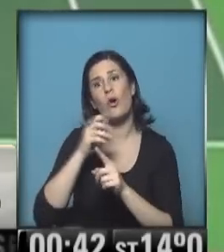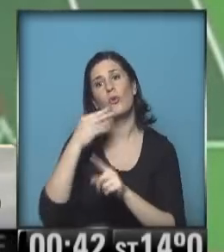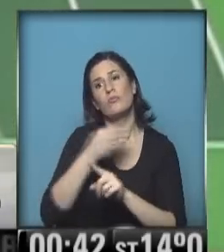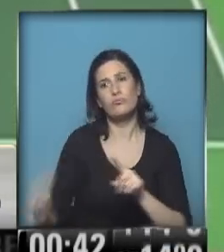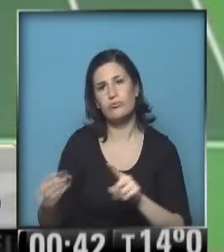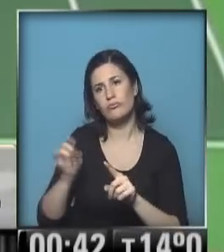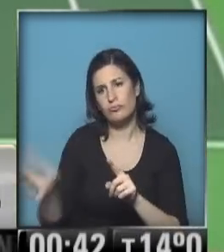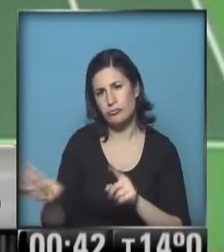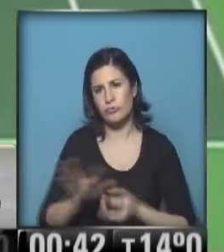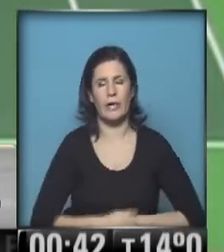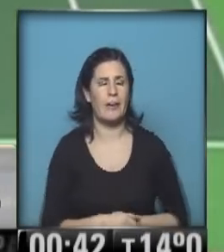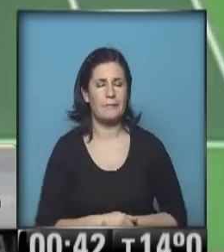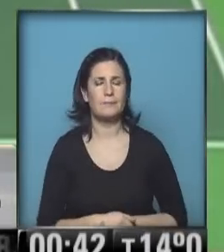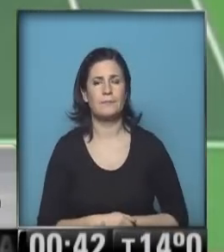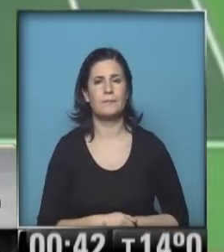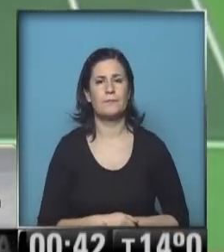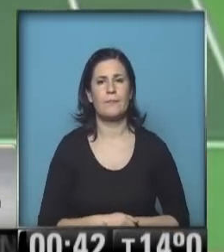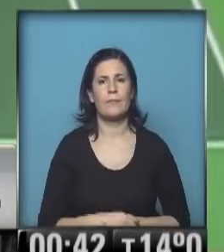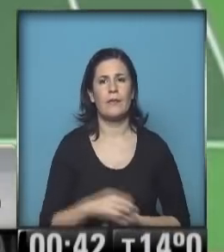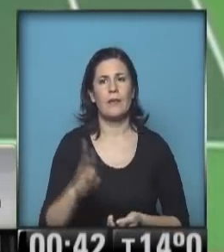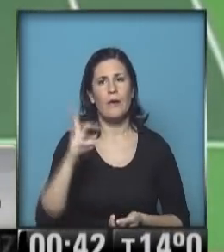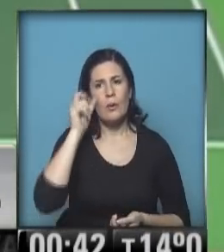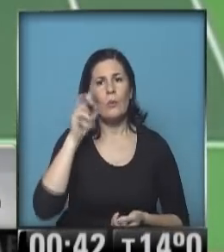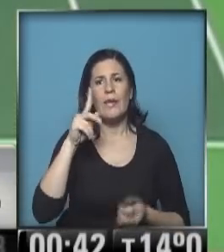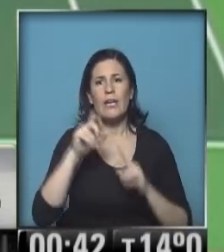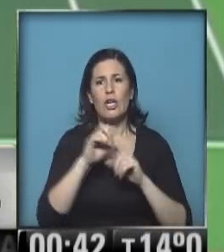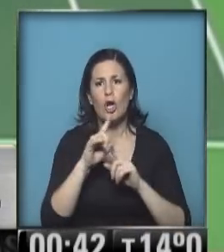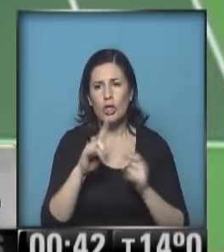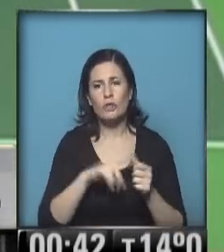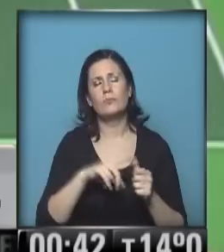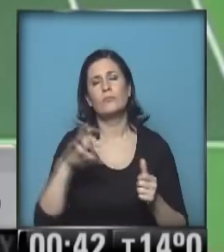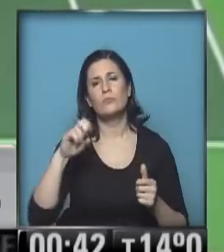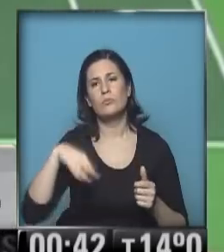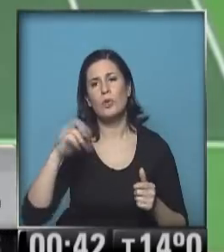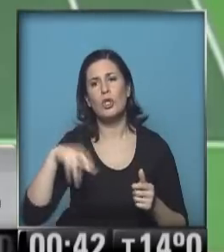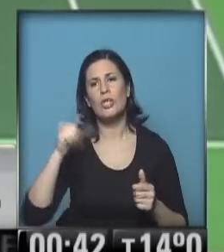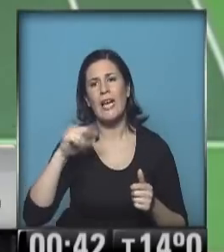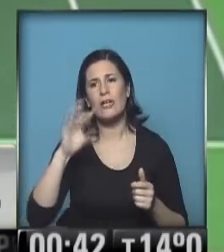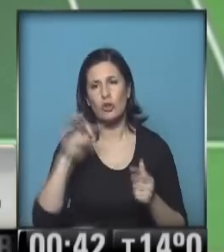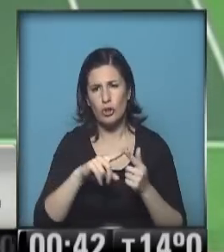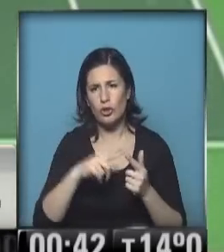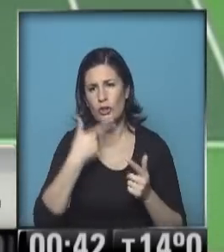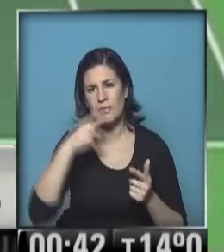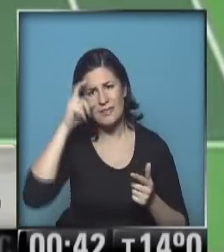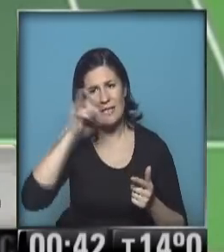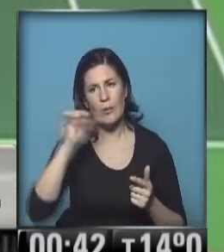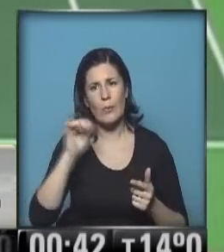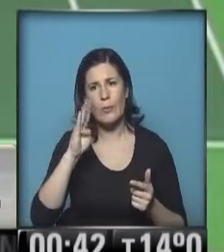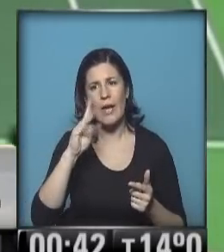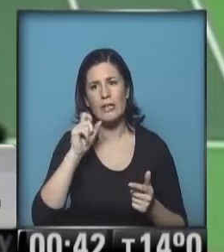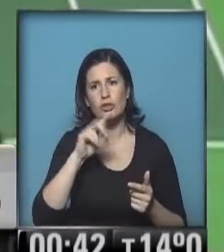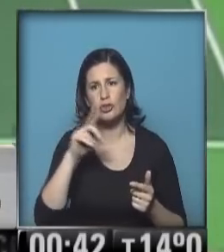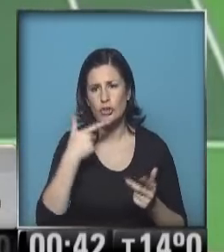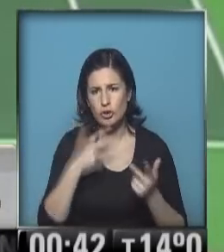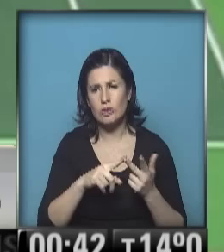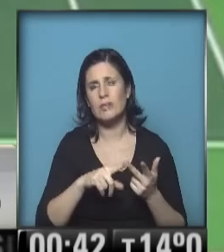esté presente Del Bonis. Charlie Berloc, Pico Mónaco, Ceballos y Mayer. Estos son los 4 que nos van a representar en Estados